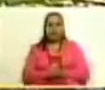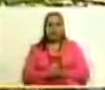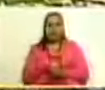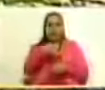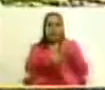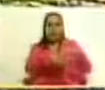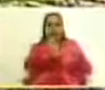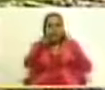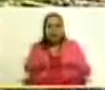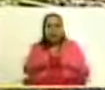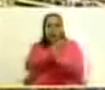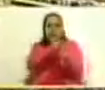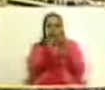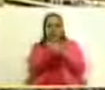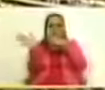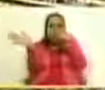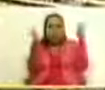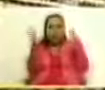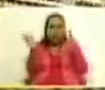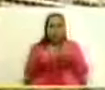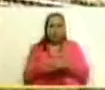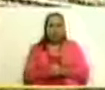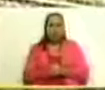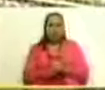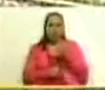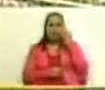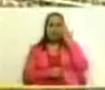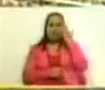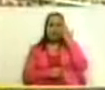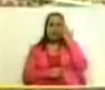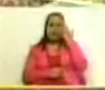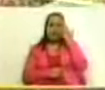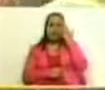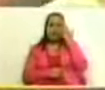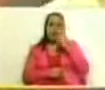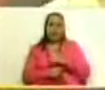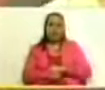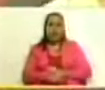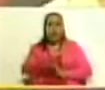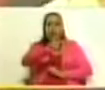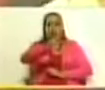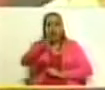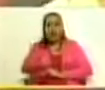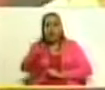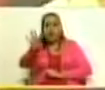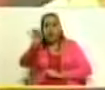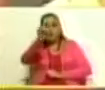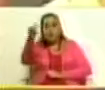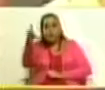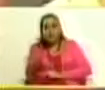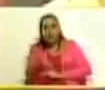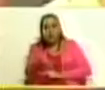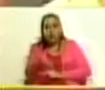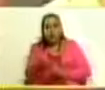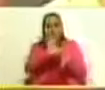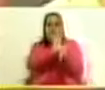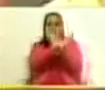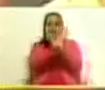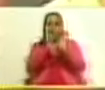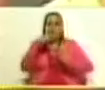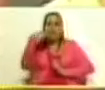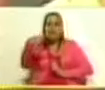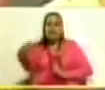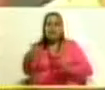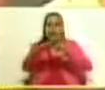la emergencia climática. Y el 2.4% a la geopolítica